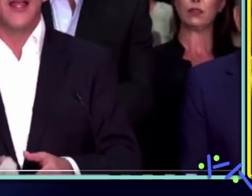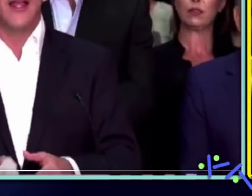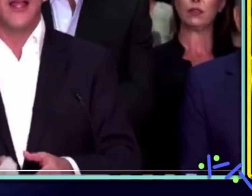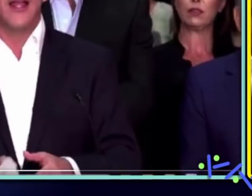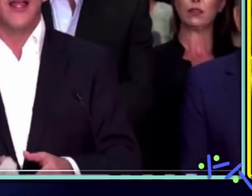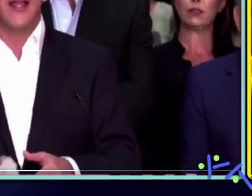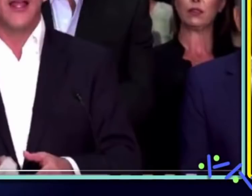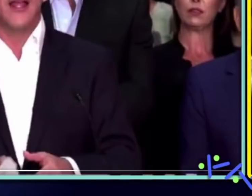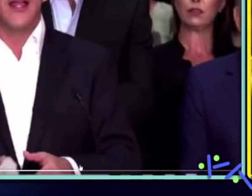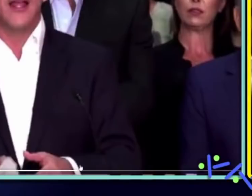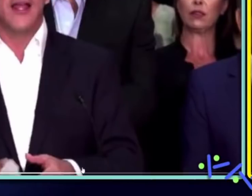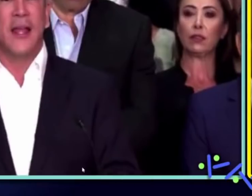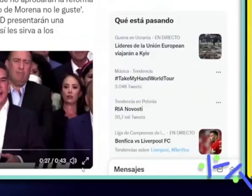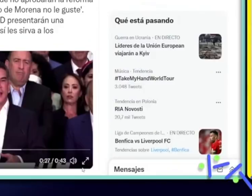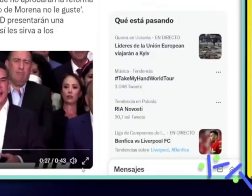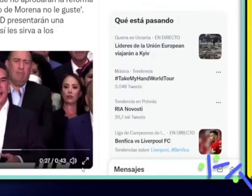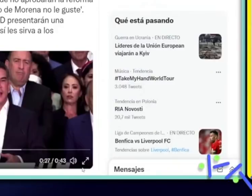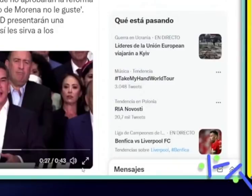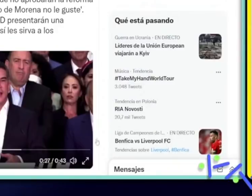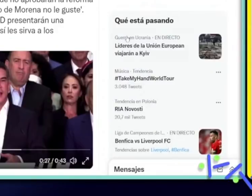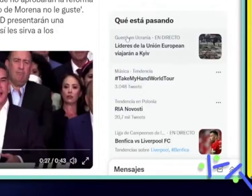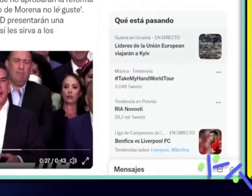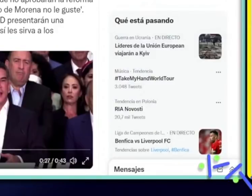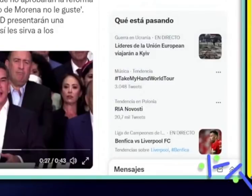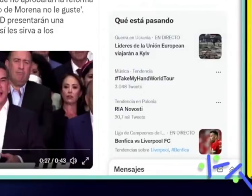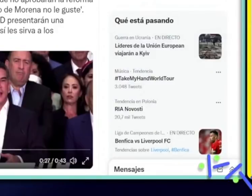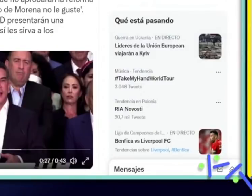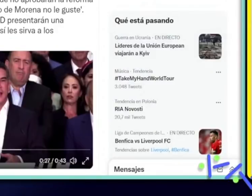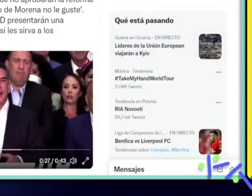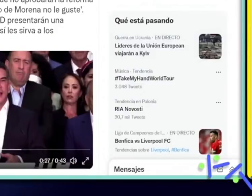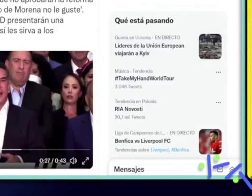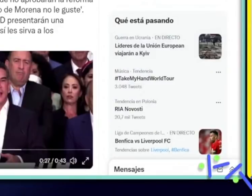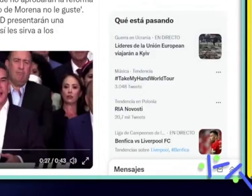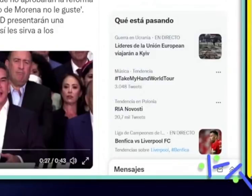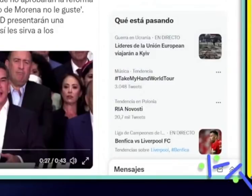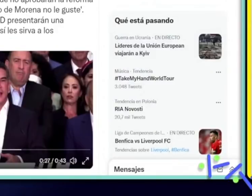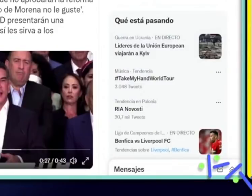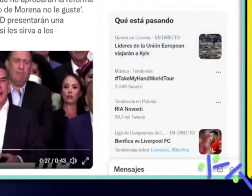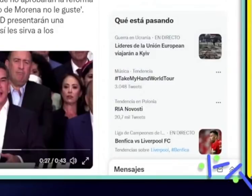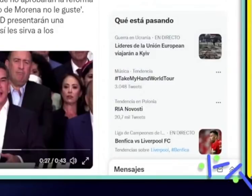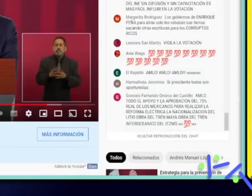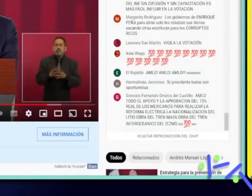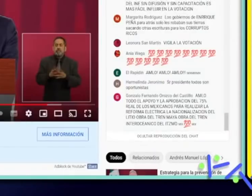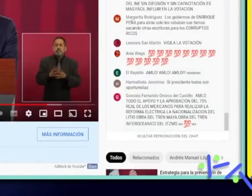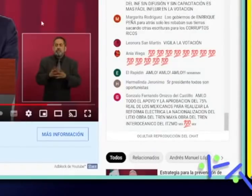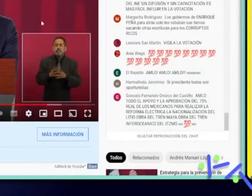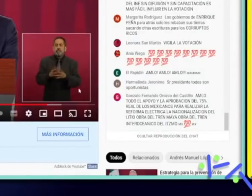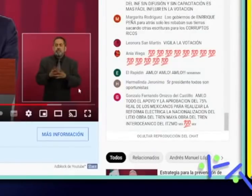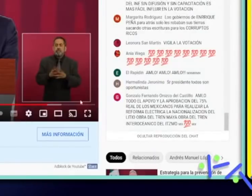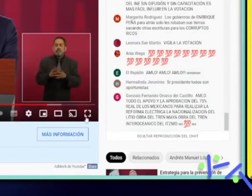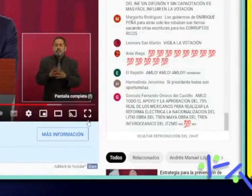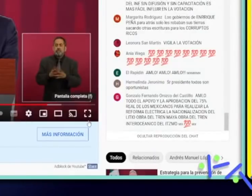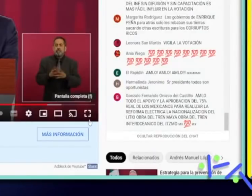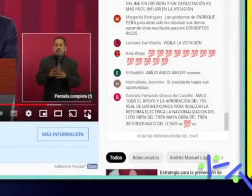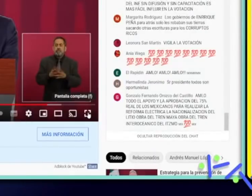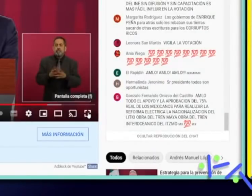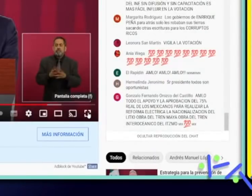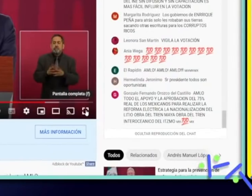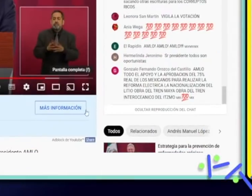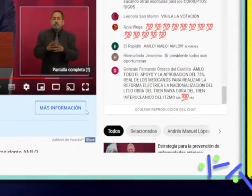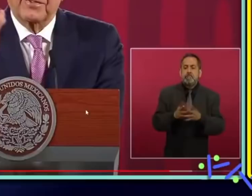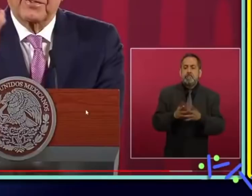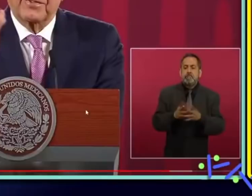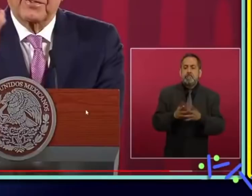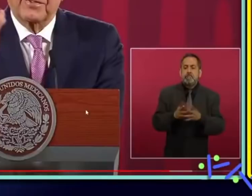capaces. Creo que es momento de replantearnos realmente qué tipo de sistema queremos. Y el presidente así,